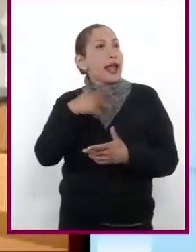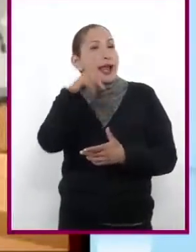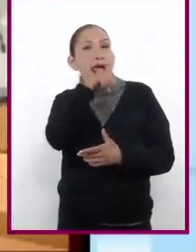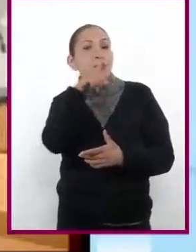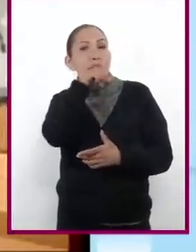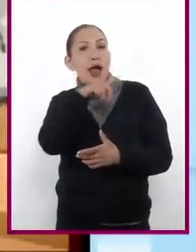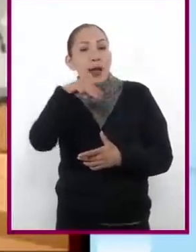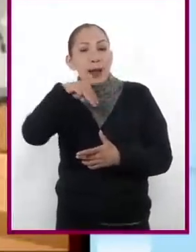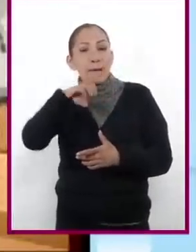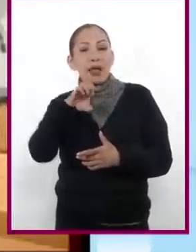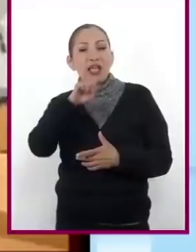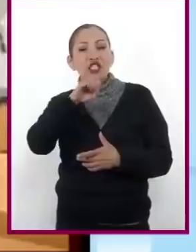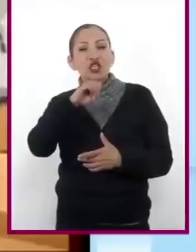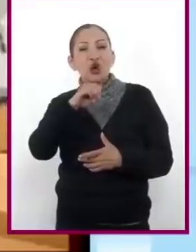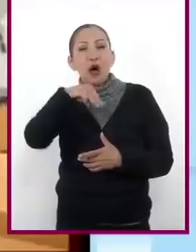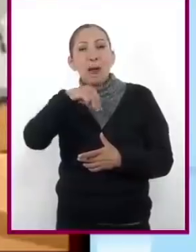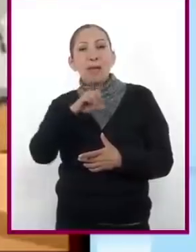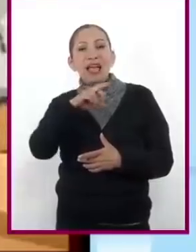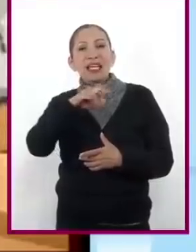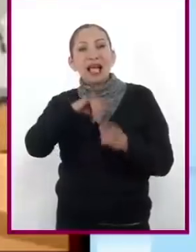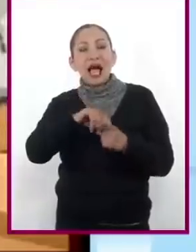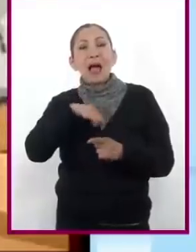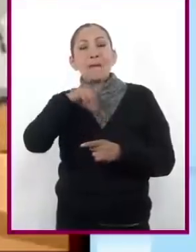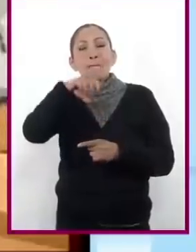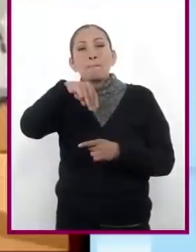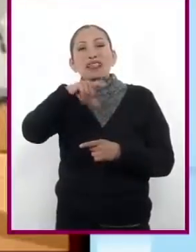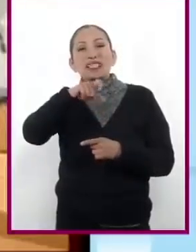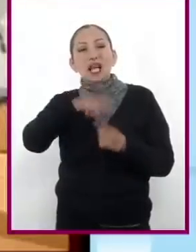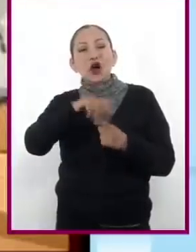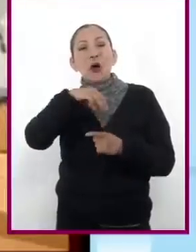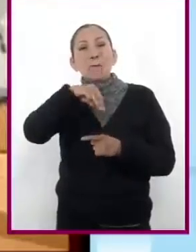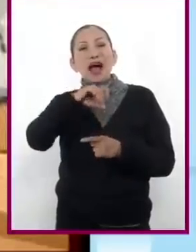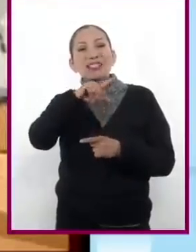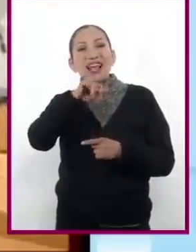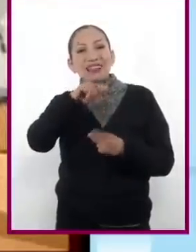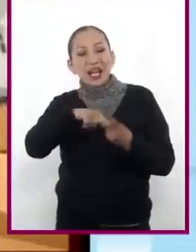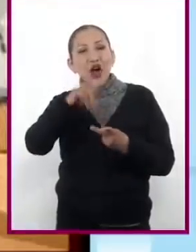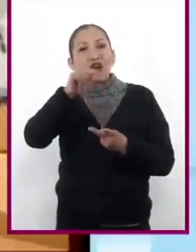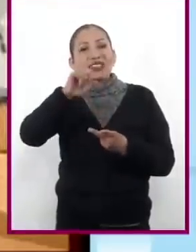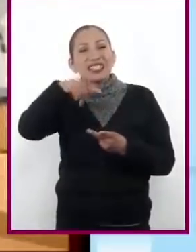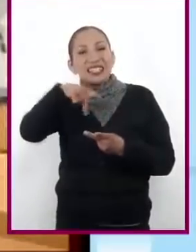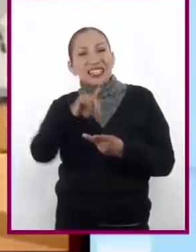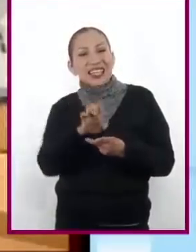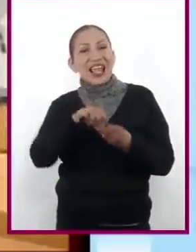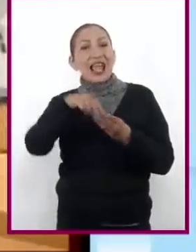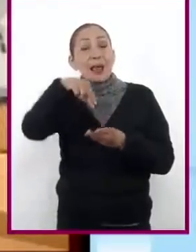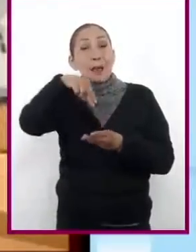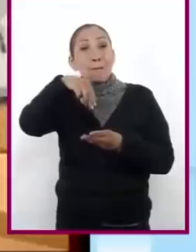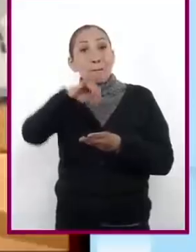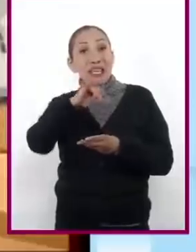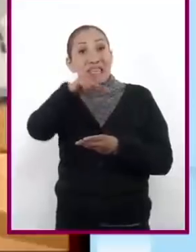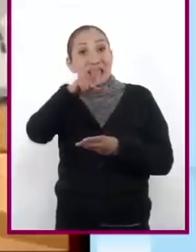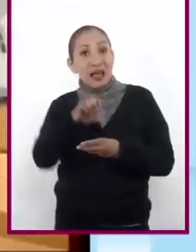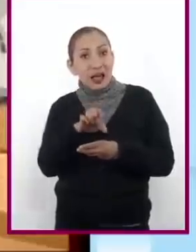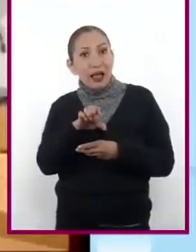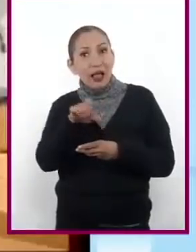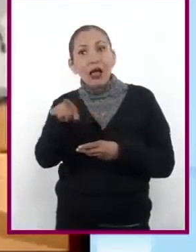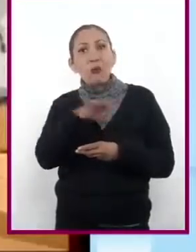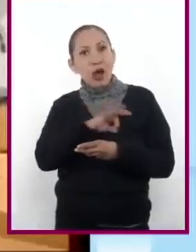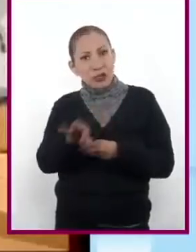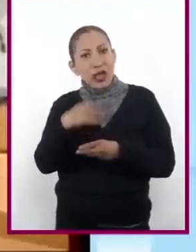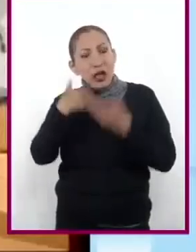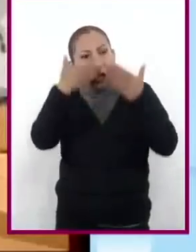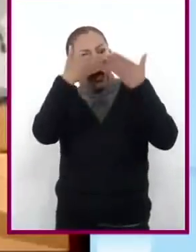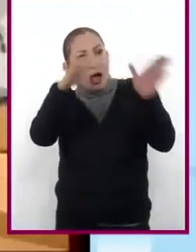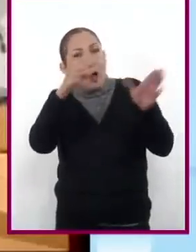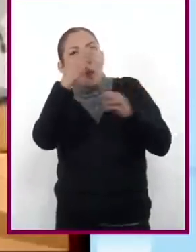ejemplo, mesoamericana, como sería el mixteco, el zapoteco, el mazateco, el trique, el mije, etc., tiene esa otra